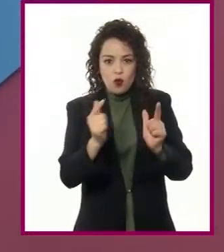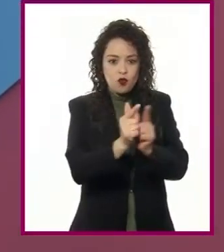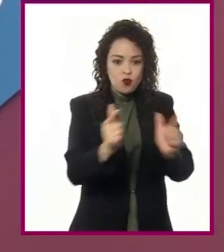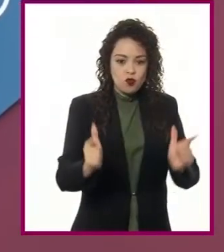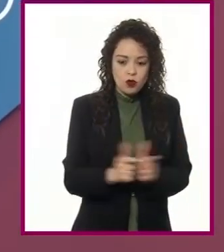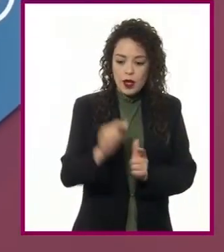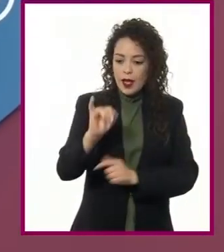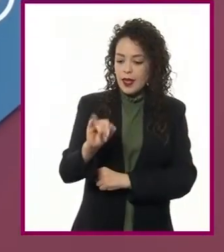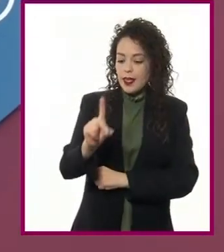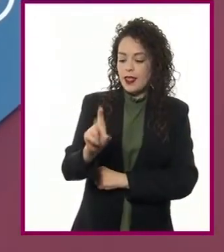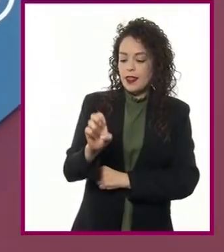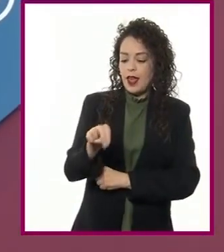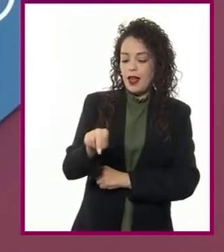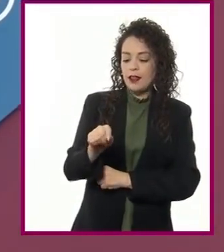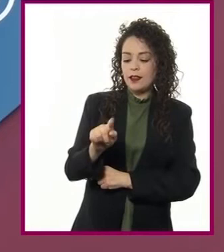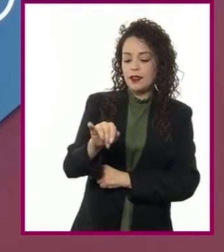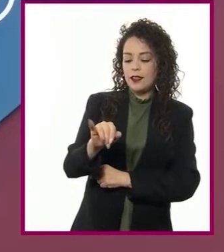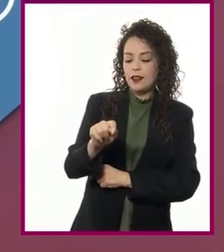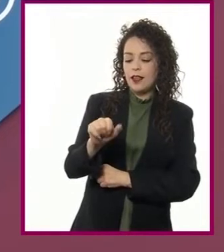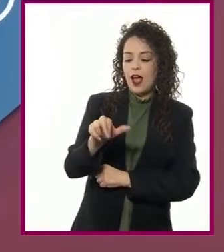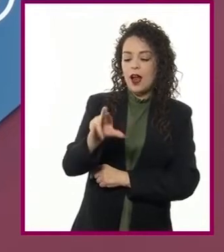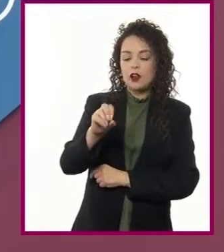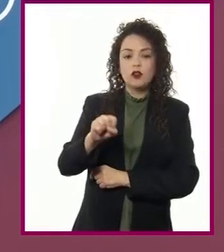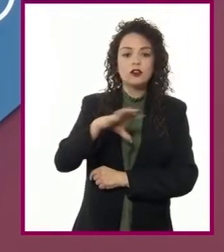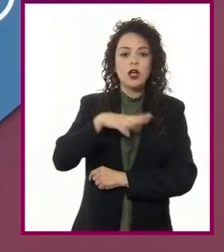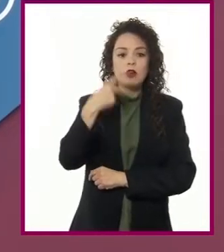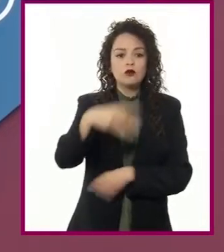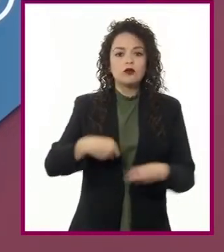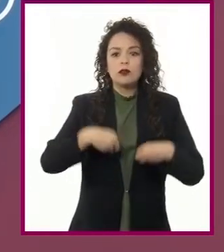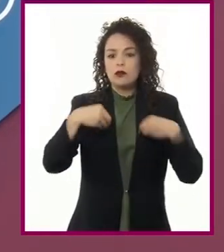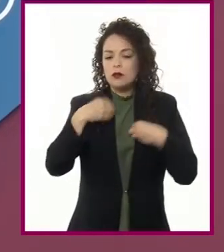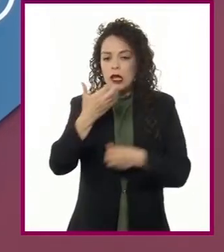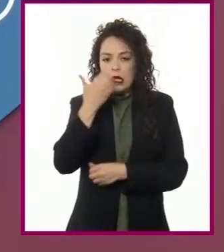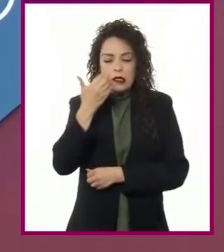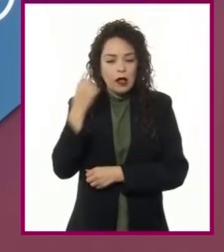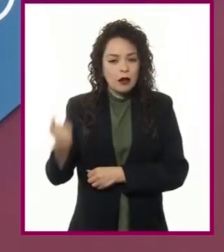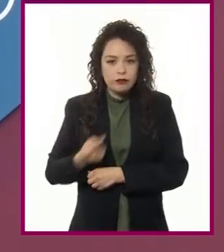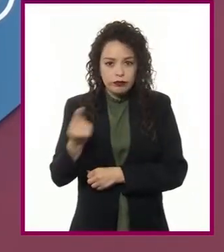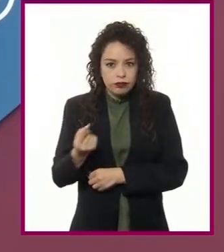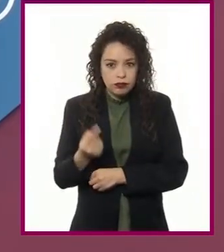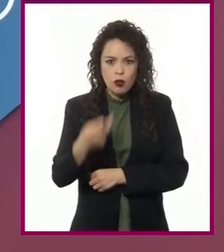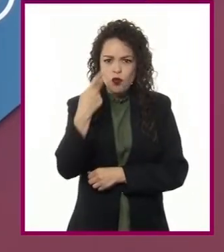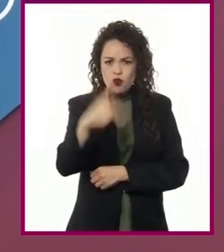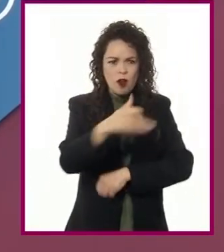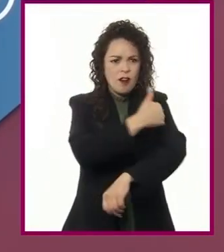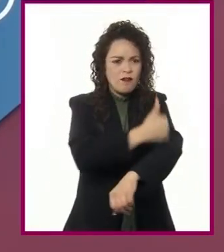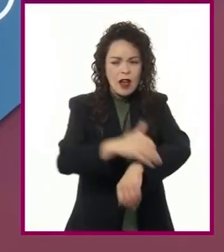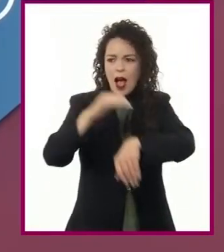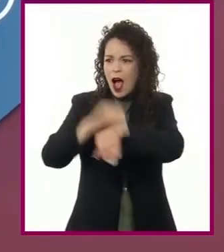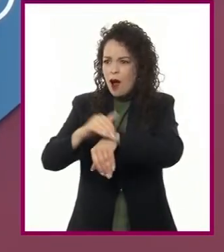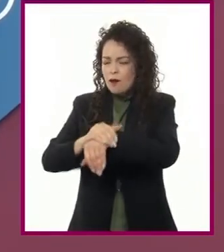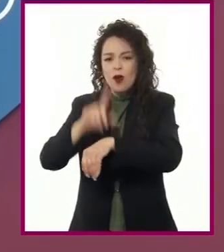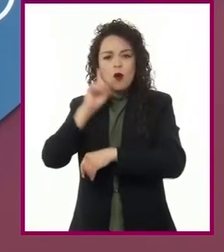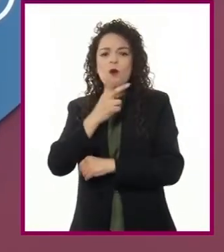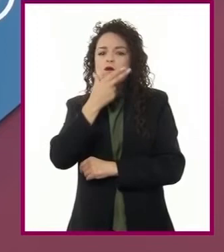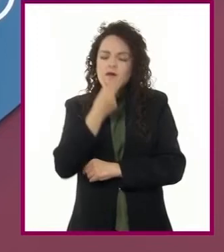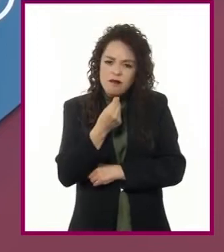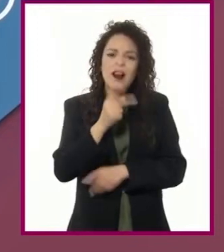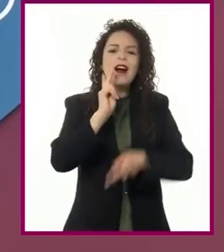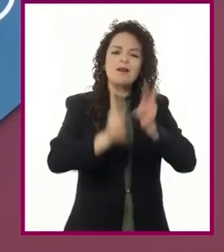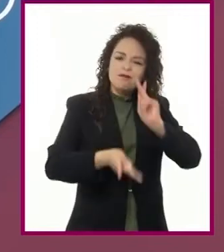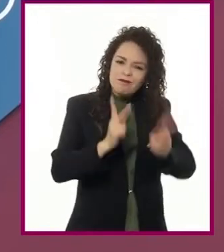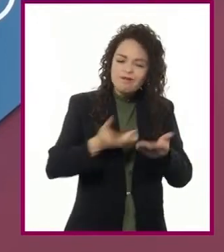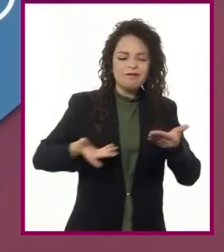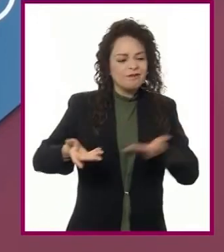identitarios que existen en su vida cotidiana. Dialoguen con sus familiares, amigas y amigos acerca de las diversas